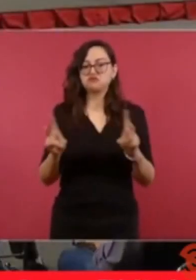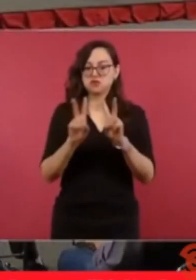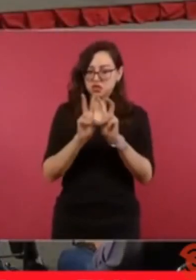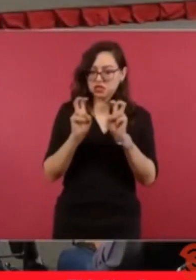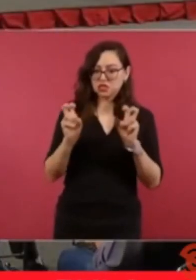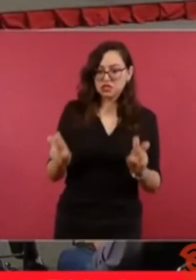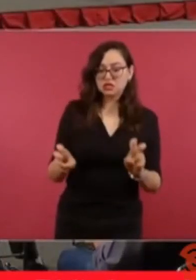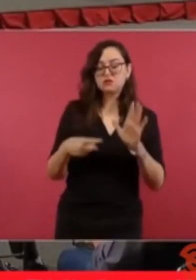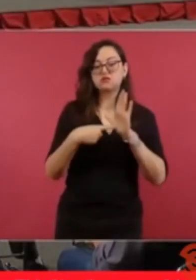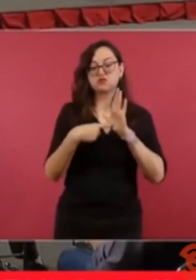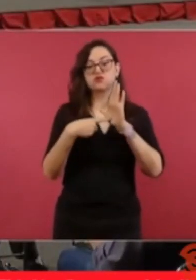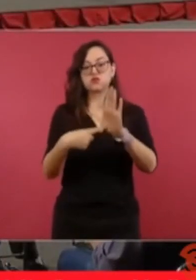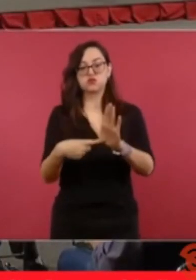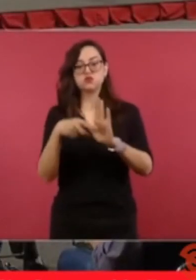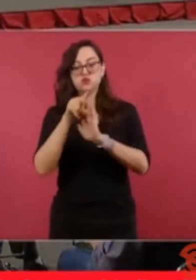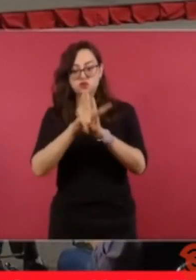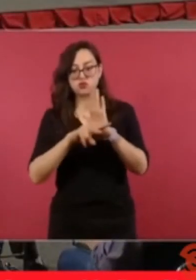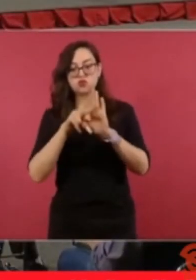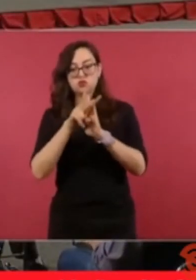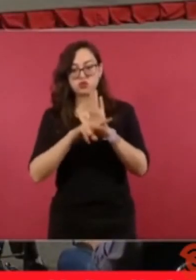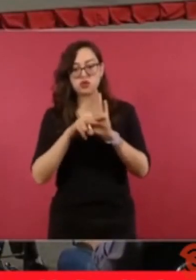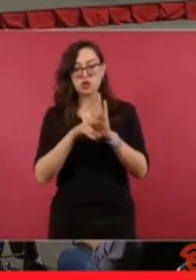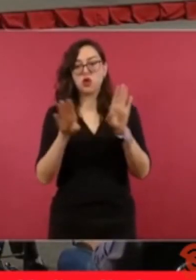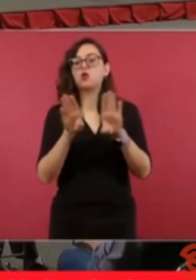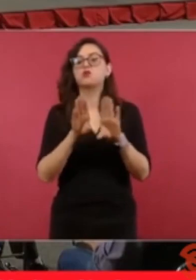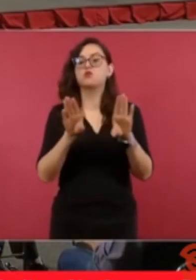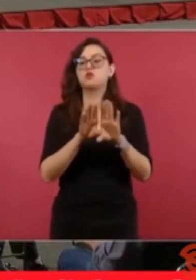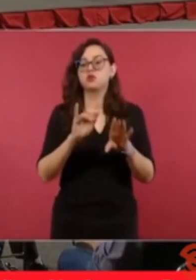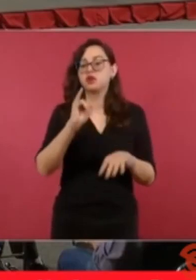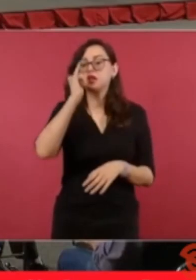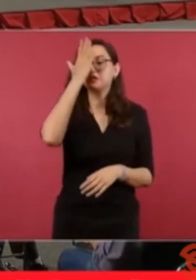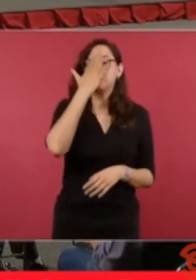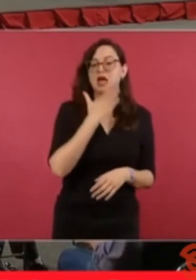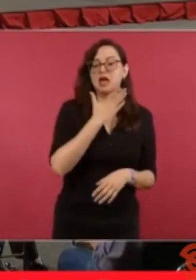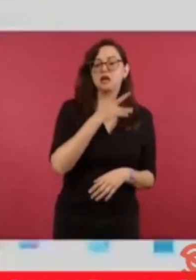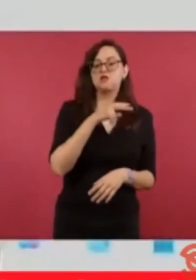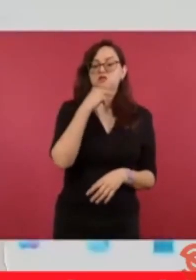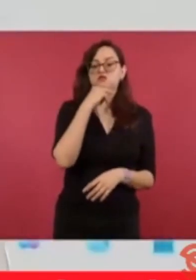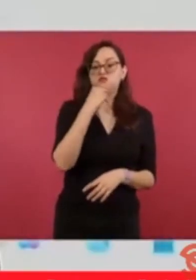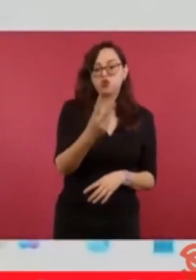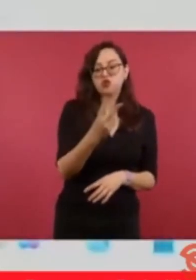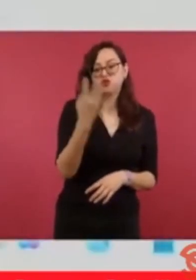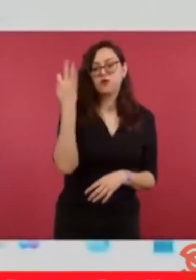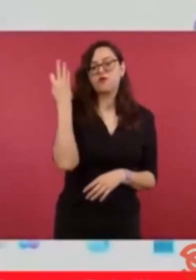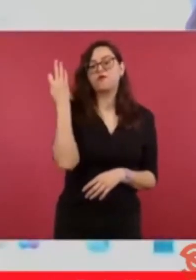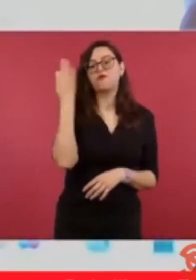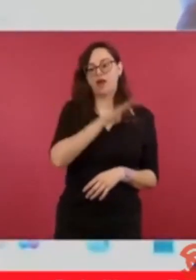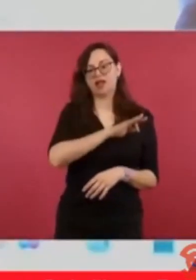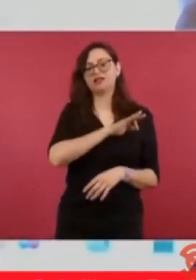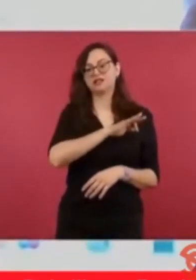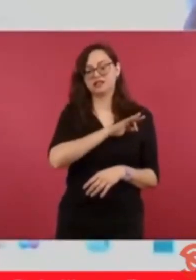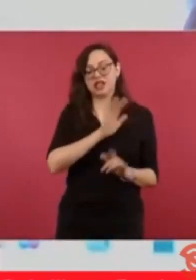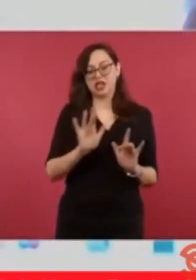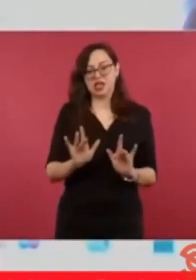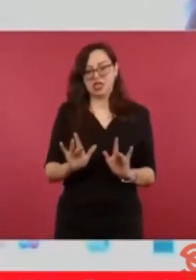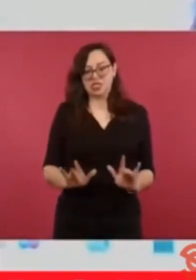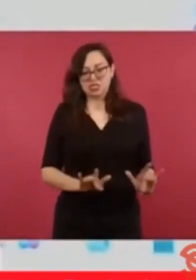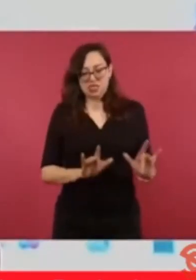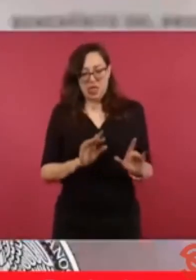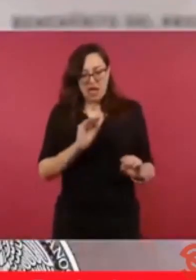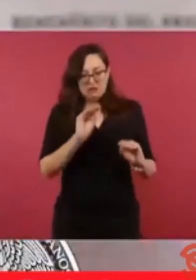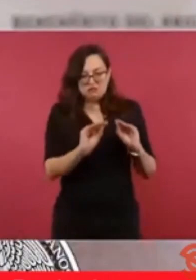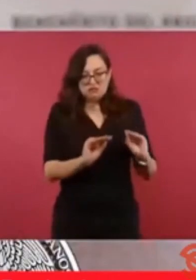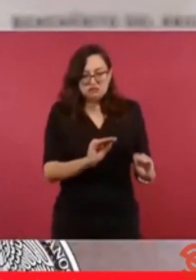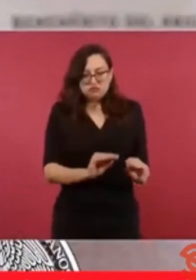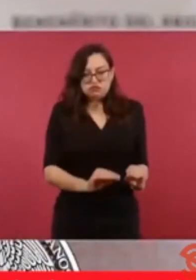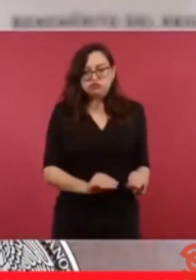mostró un video en donde falseaban su imagen con su voz para que el pueblo